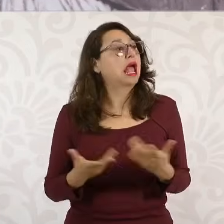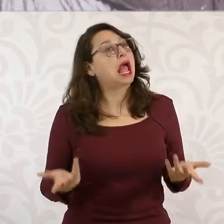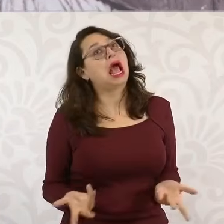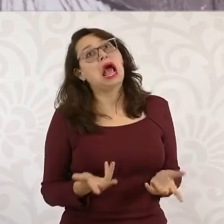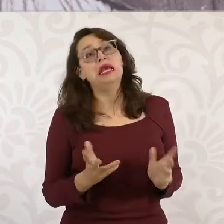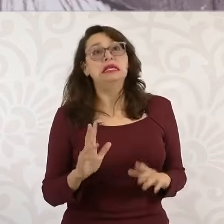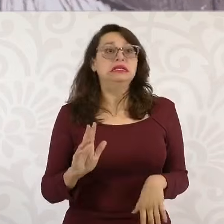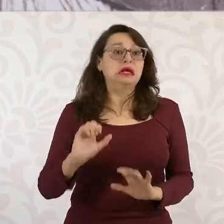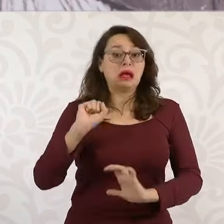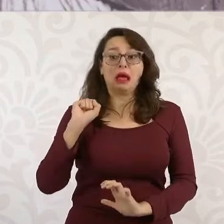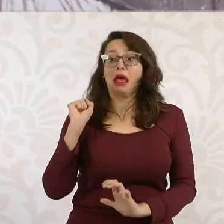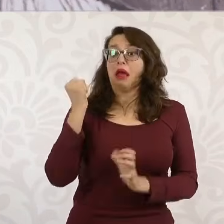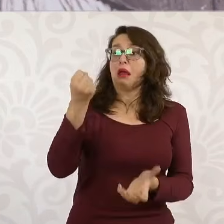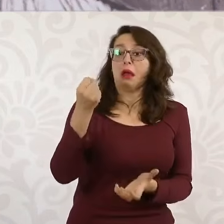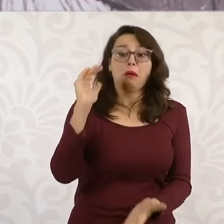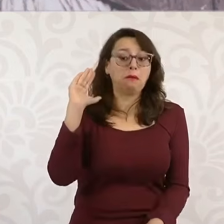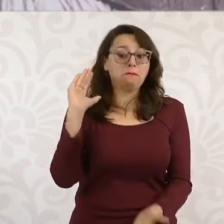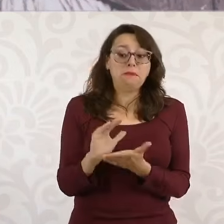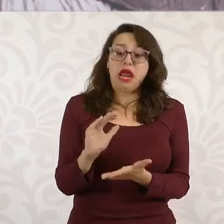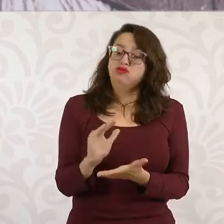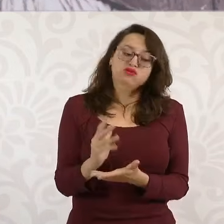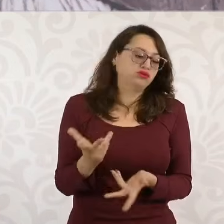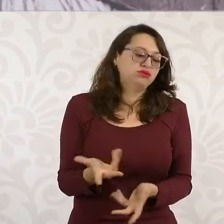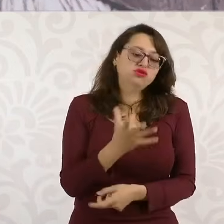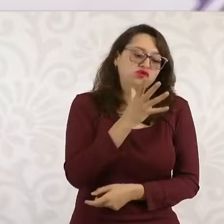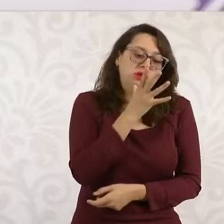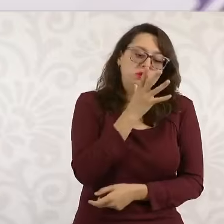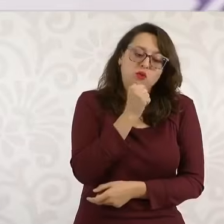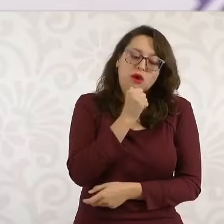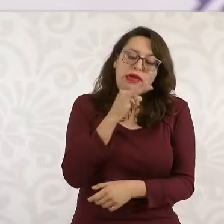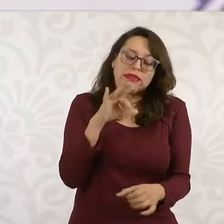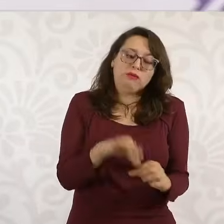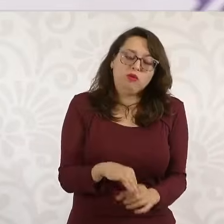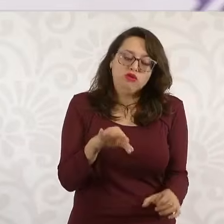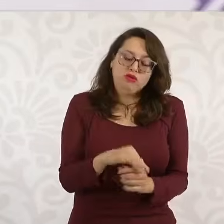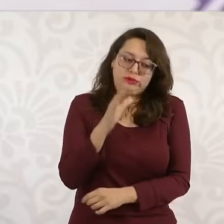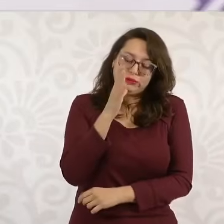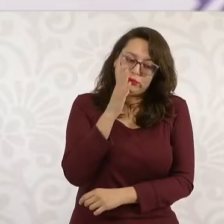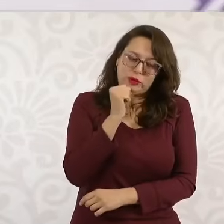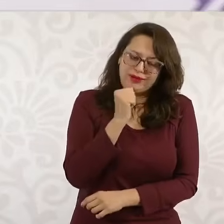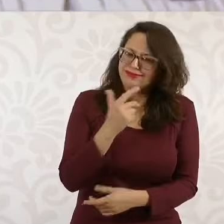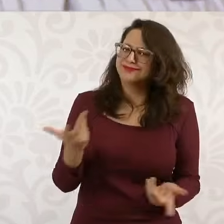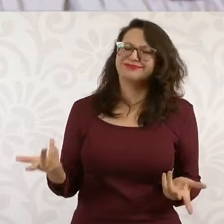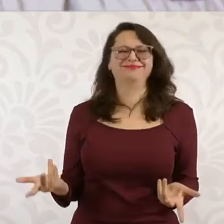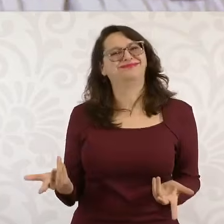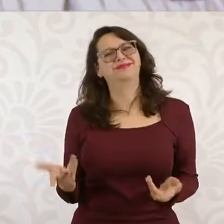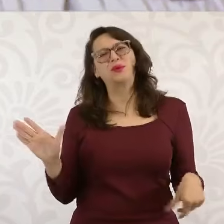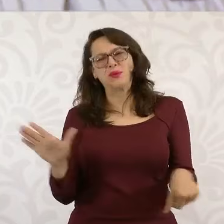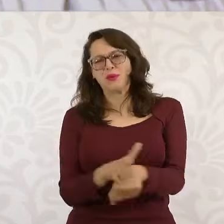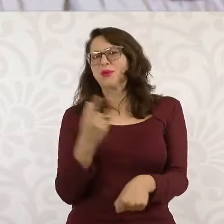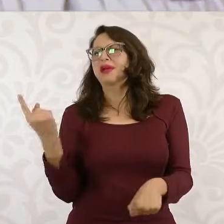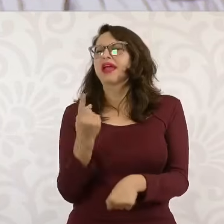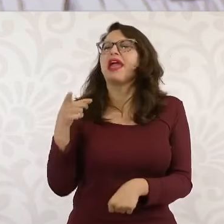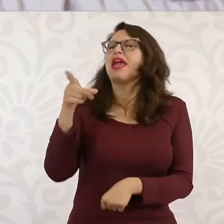de la elección ya no va a ser, ya no se va a garantizar. No es cierto. ¿Por qué un consejero electoral tiene que